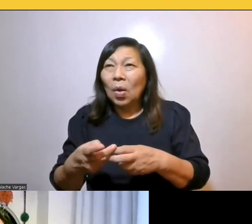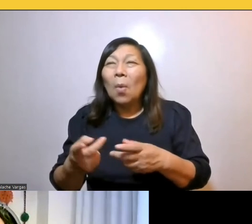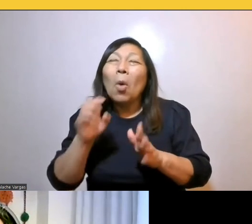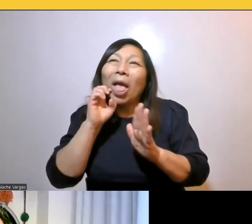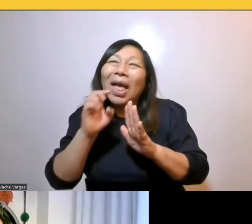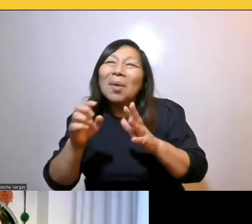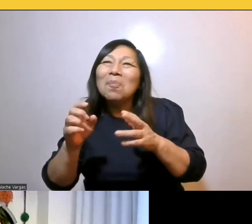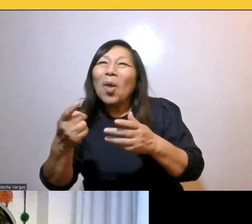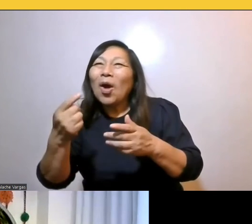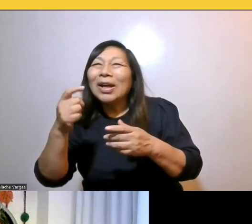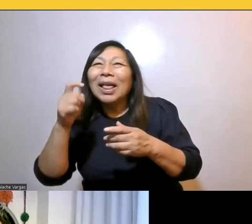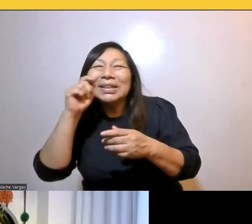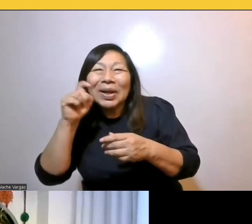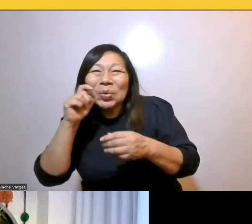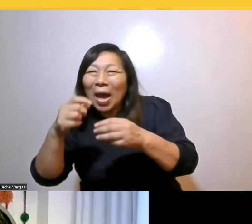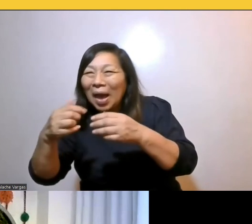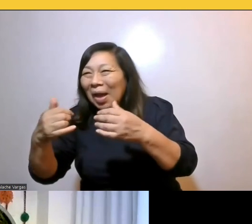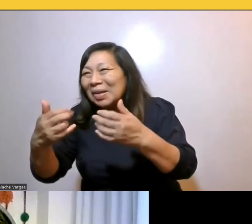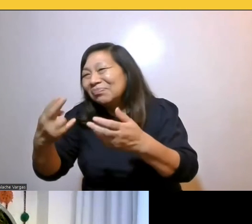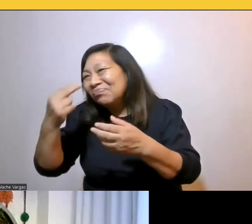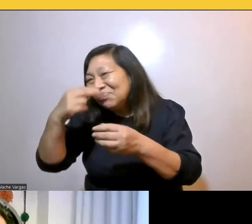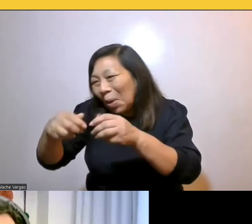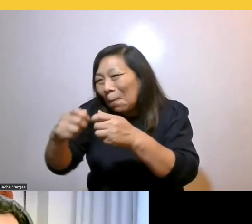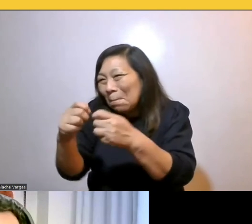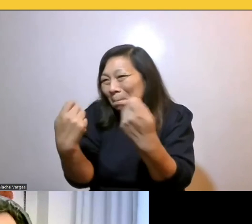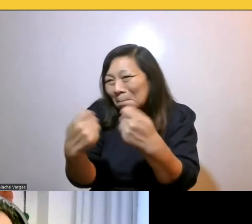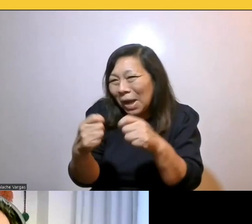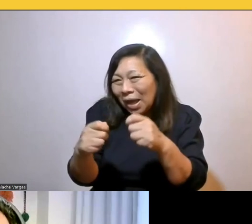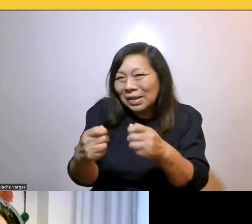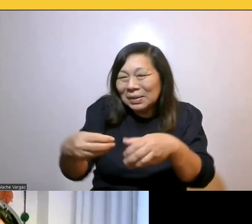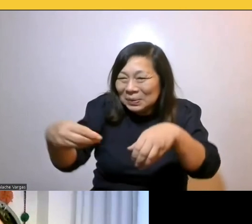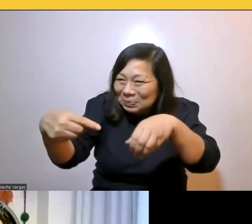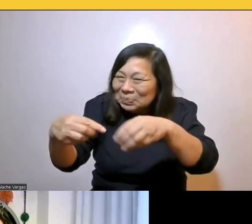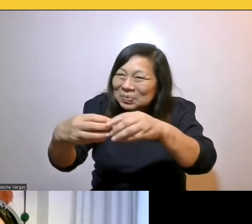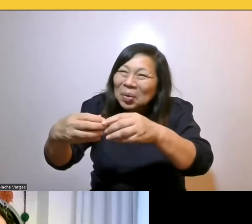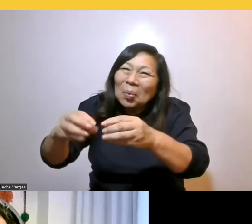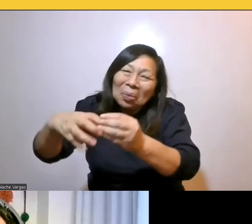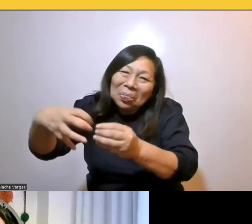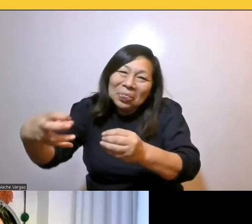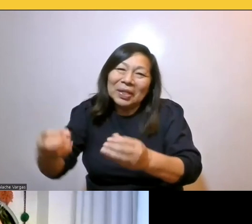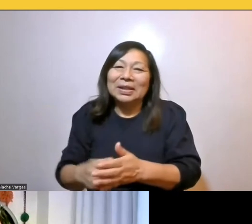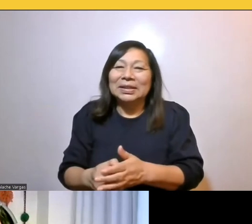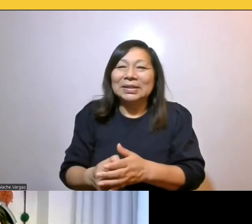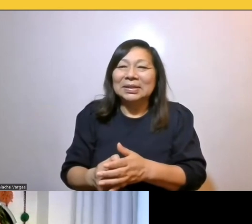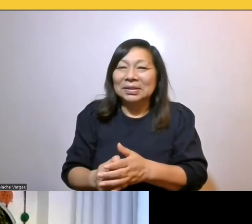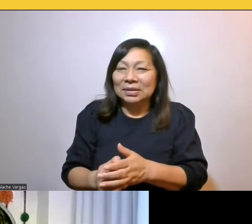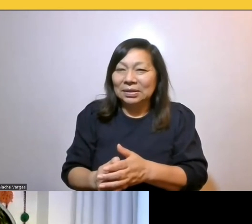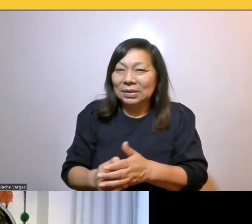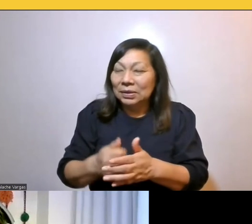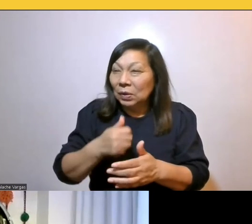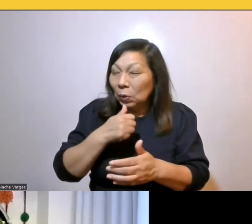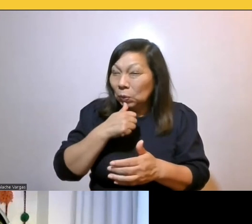sexuales por, por el plástico, me imagino que por la silicona, ¿no? Por el plástico que está compuesto, puede generar